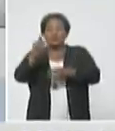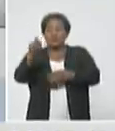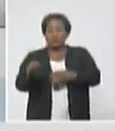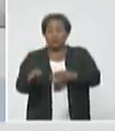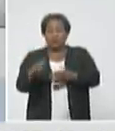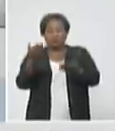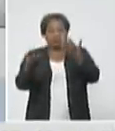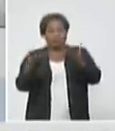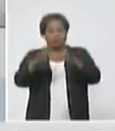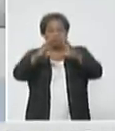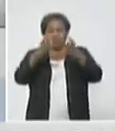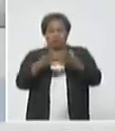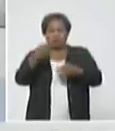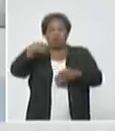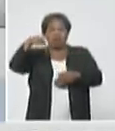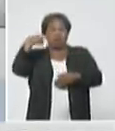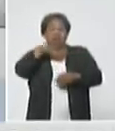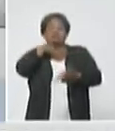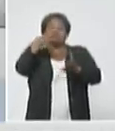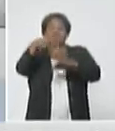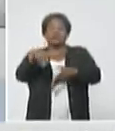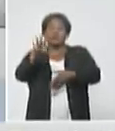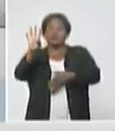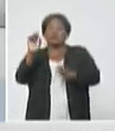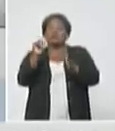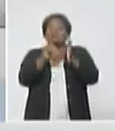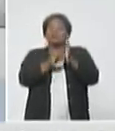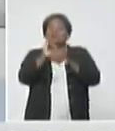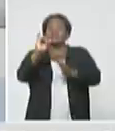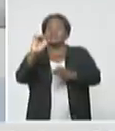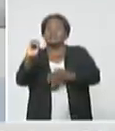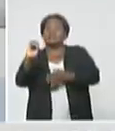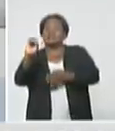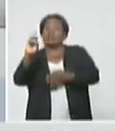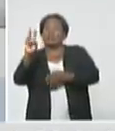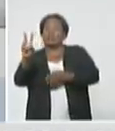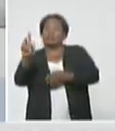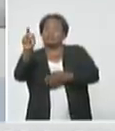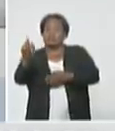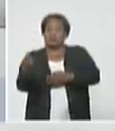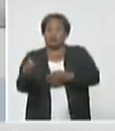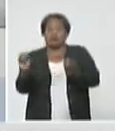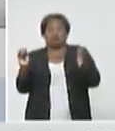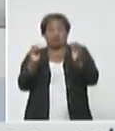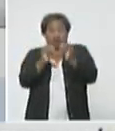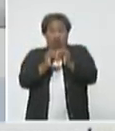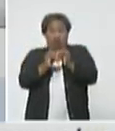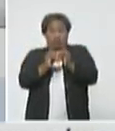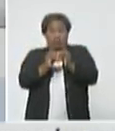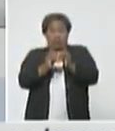ayer fallecieron 4.602 personas para un total de